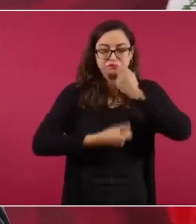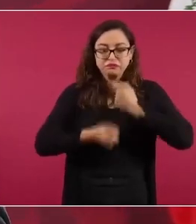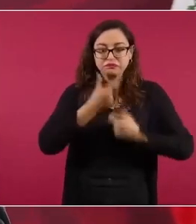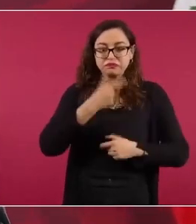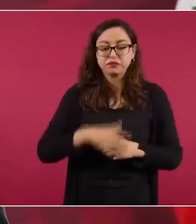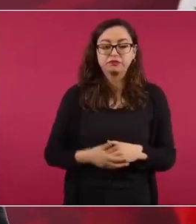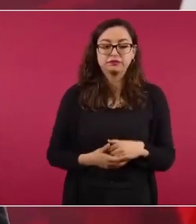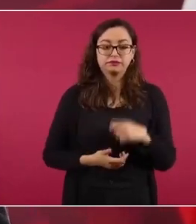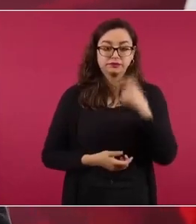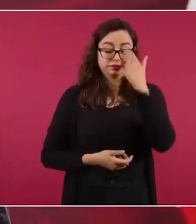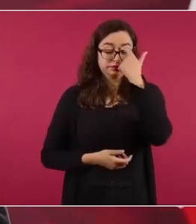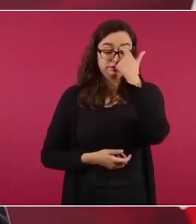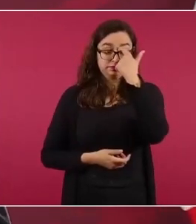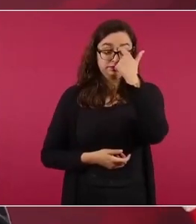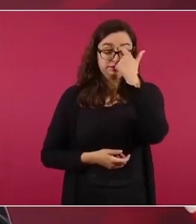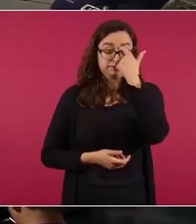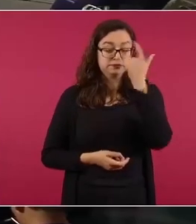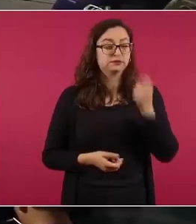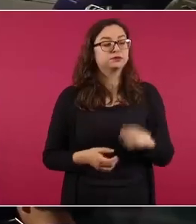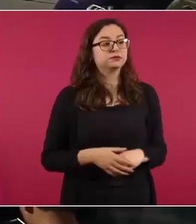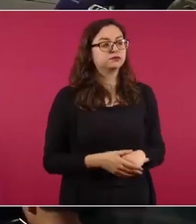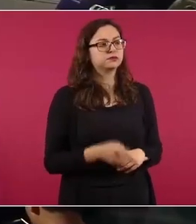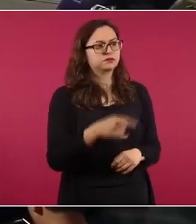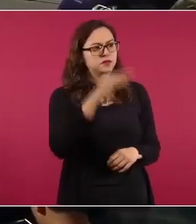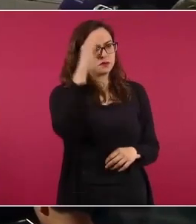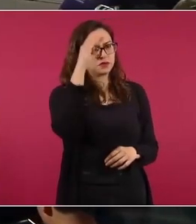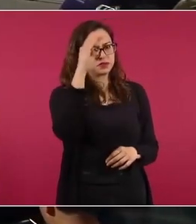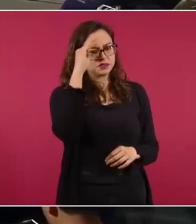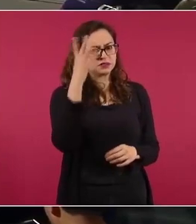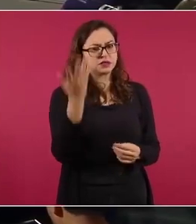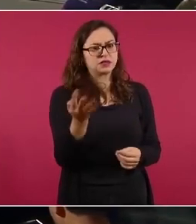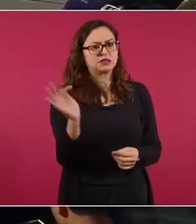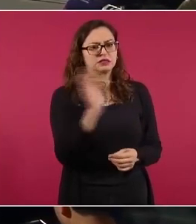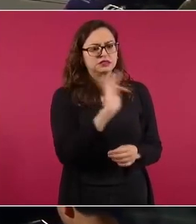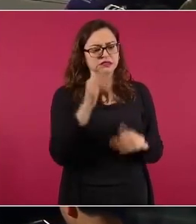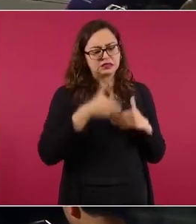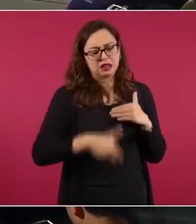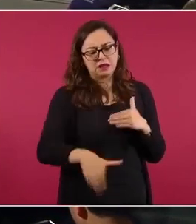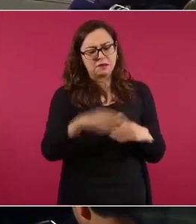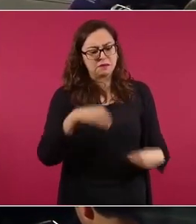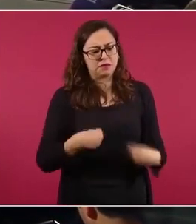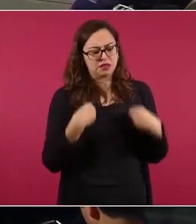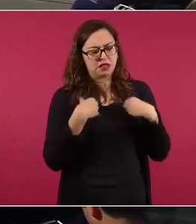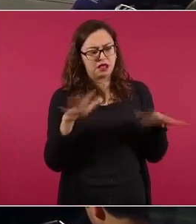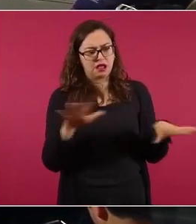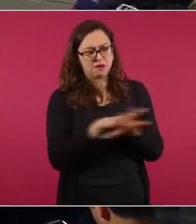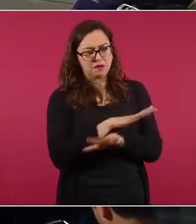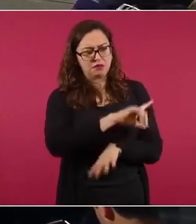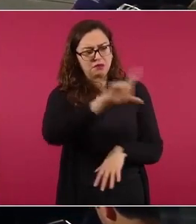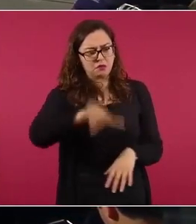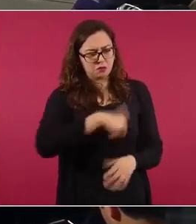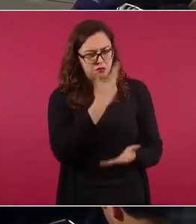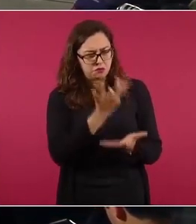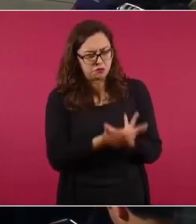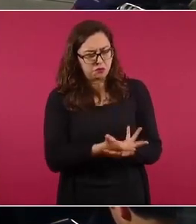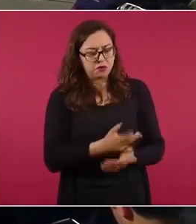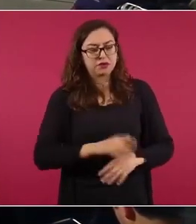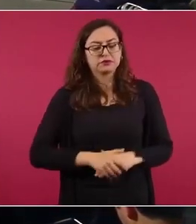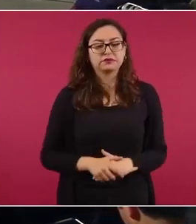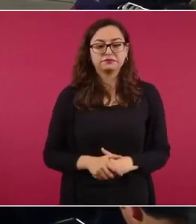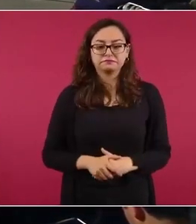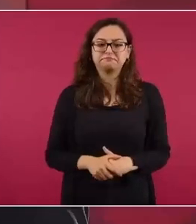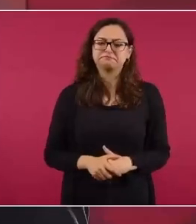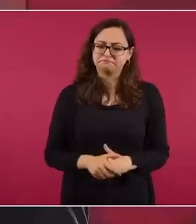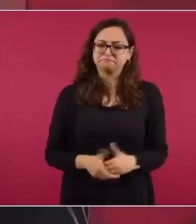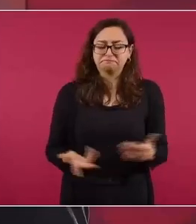Entonces, eso es lo que... ¿Su ritmo de vida, señor presidente? ¿Mande? ¿Habrá un cambio en su ritmo de vida? Sí, porque, pues,